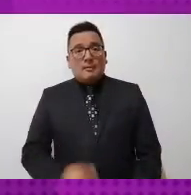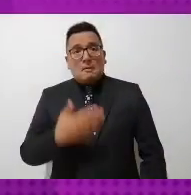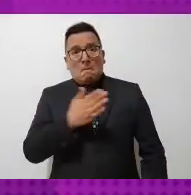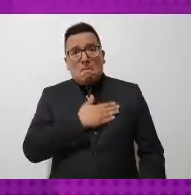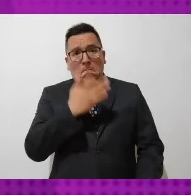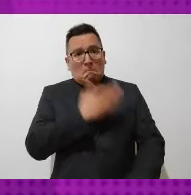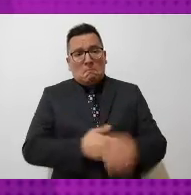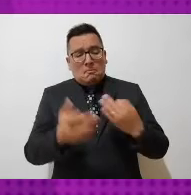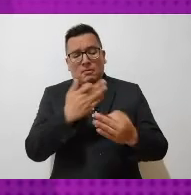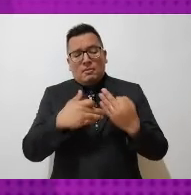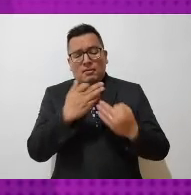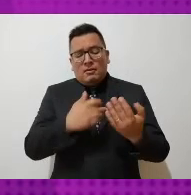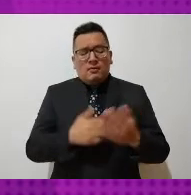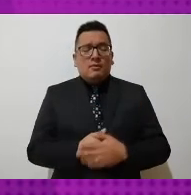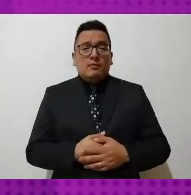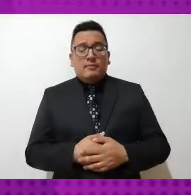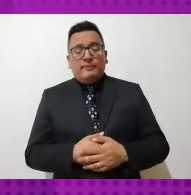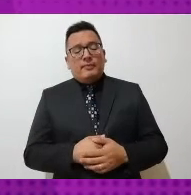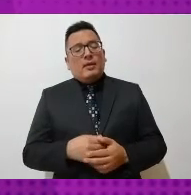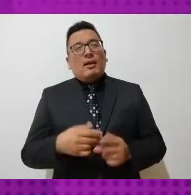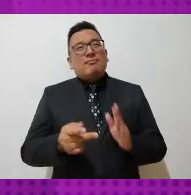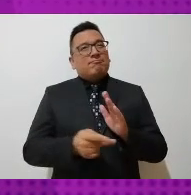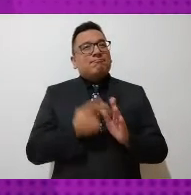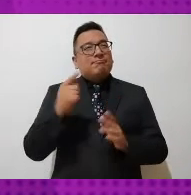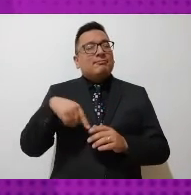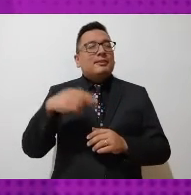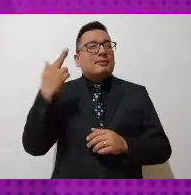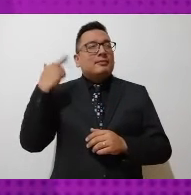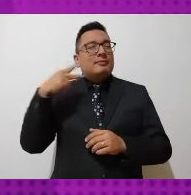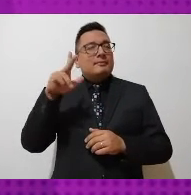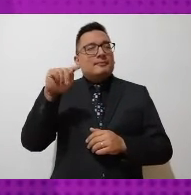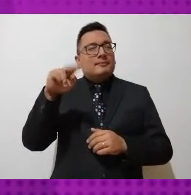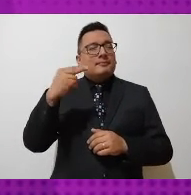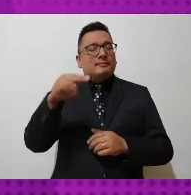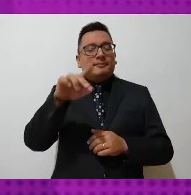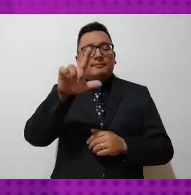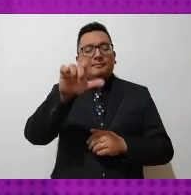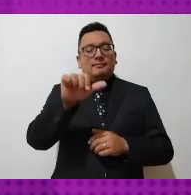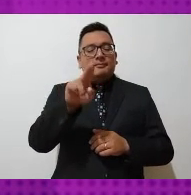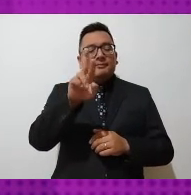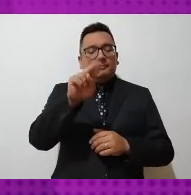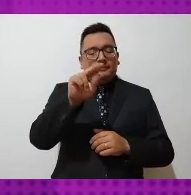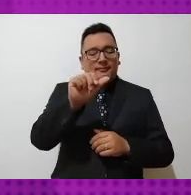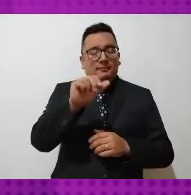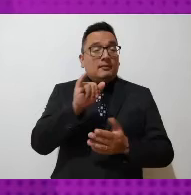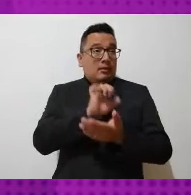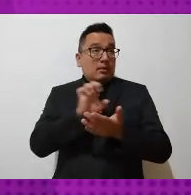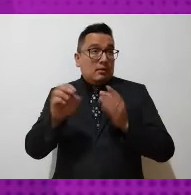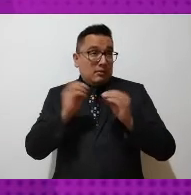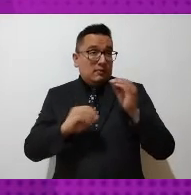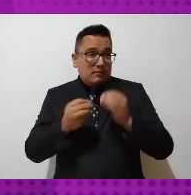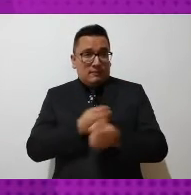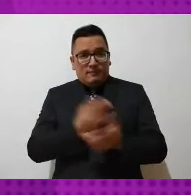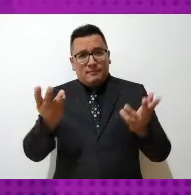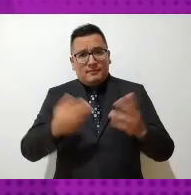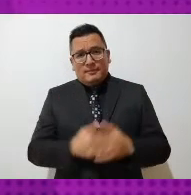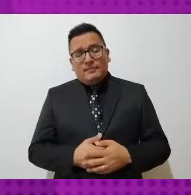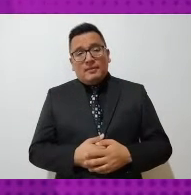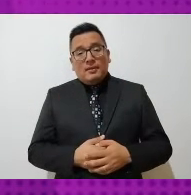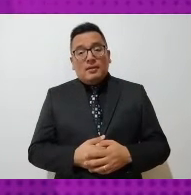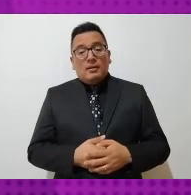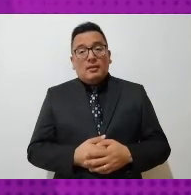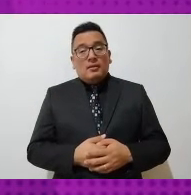Muy buenas tardes a todos a todas y todos. Regresamos nuevamente a La Urna, programa de radio y televisión del Distrito Electoral del Estado de